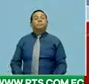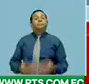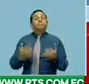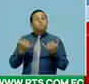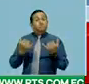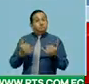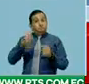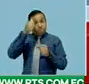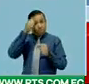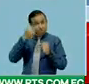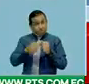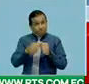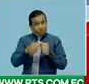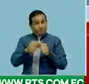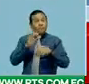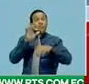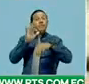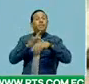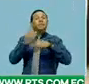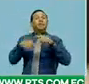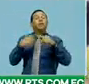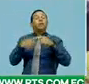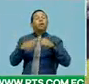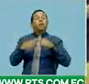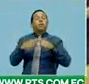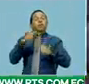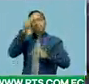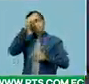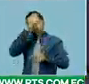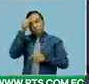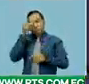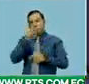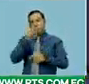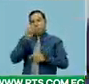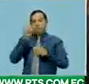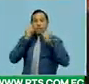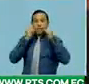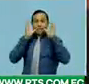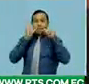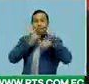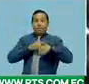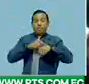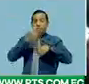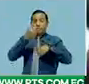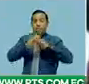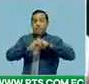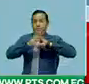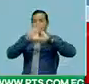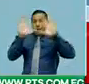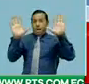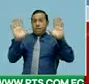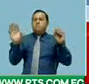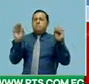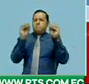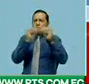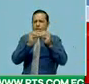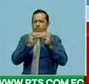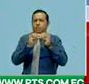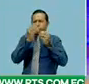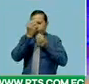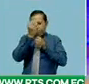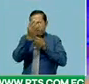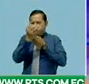Amables televidentes, recuerden que su cita es el próximo domingo 20 de diciembre a las 10 de la mañana en una entrega más de Puntos de